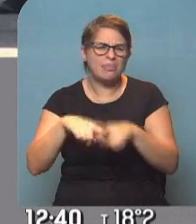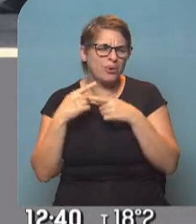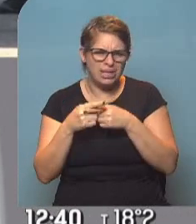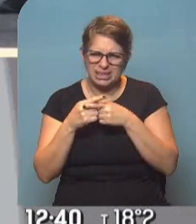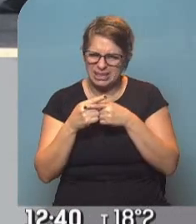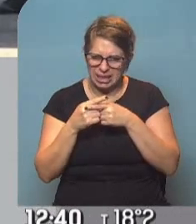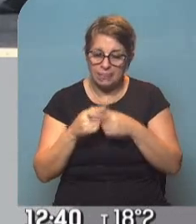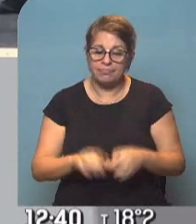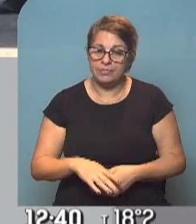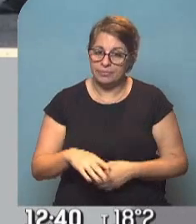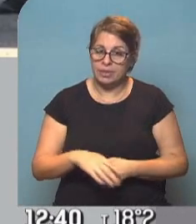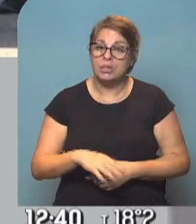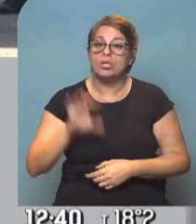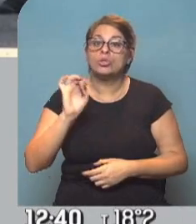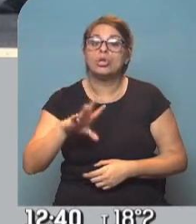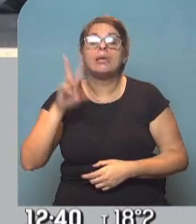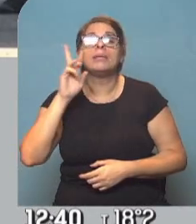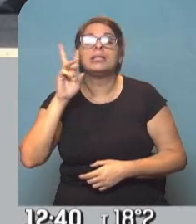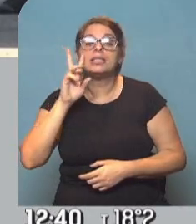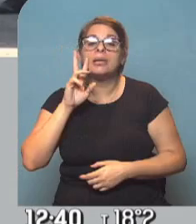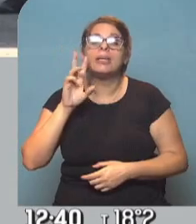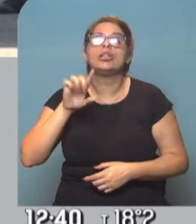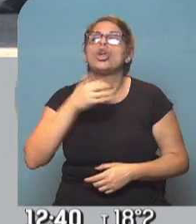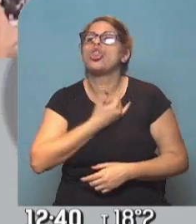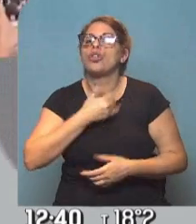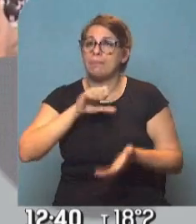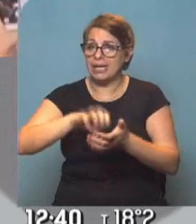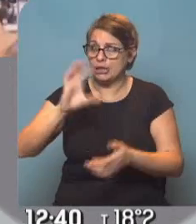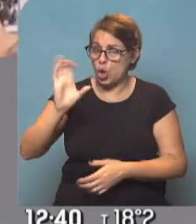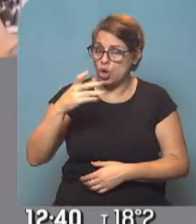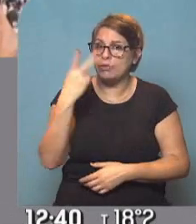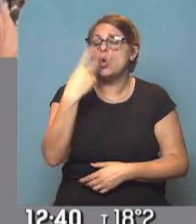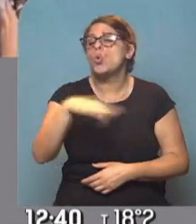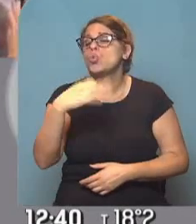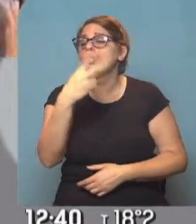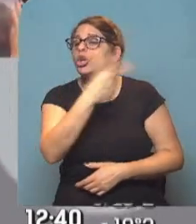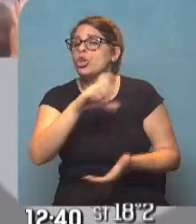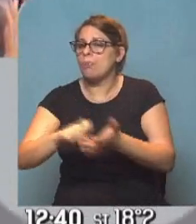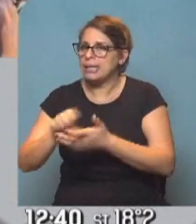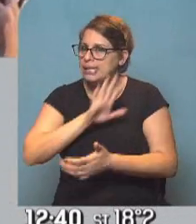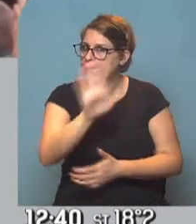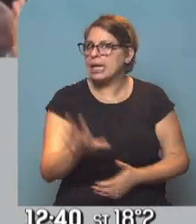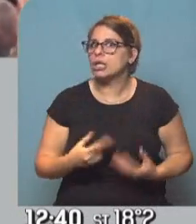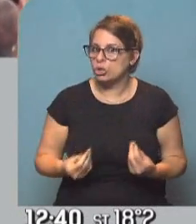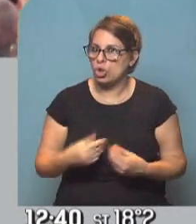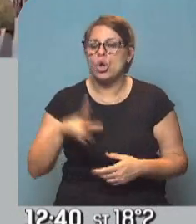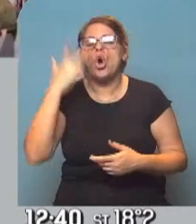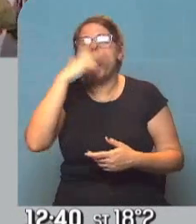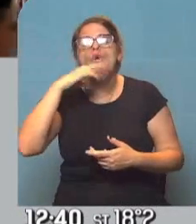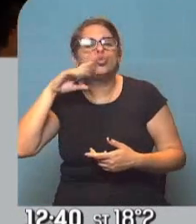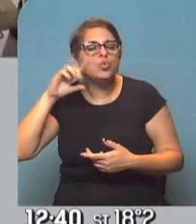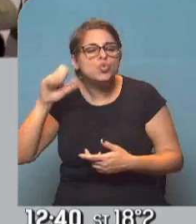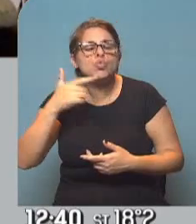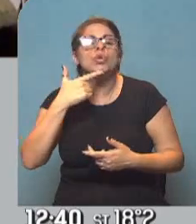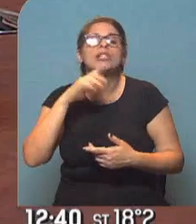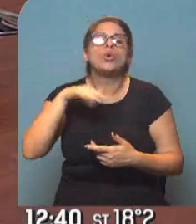proceso electoral. Algo que solo vemos en otro país de la región, que es Colombia. Digamos, ¿no? Son los únicos 2 países de la región. Habría que ver un poco Honduras, los países